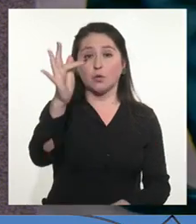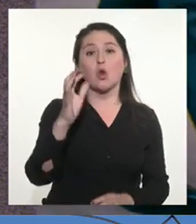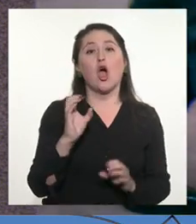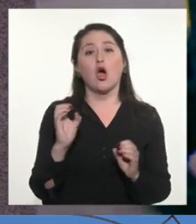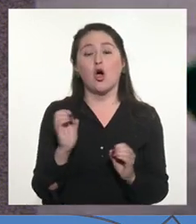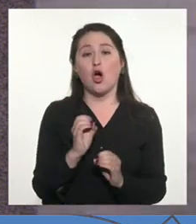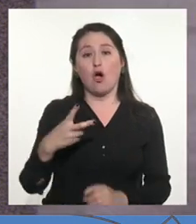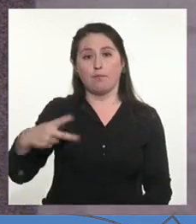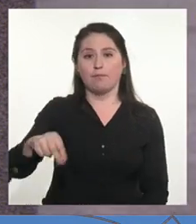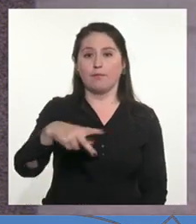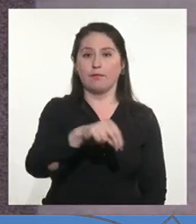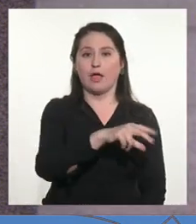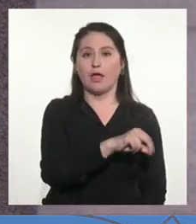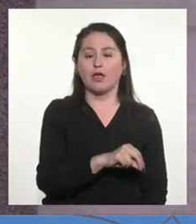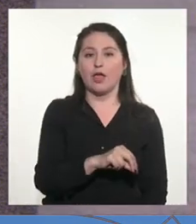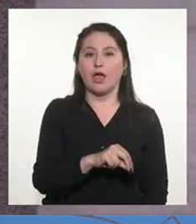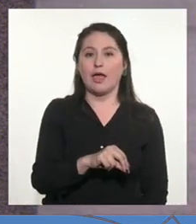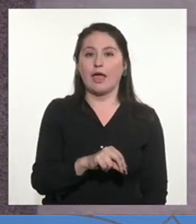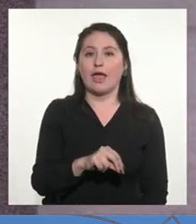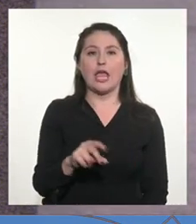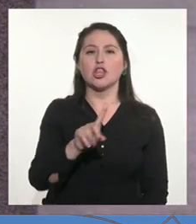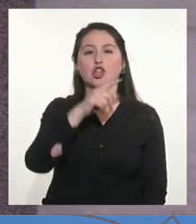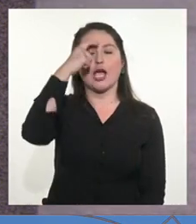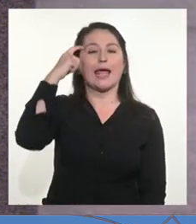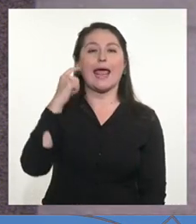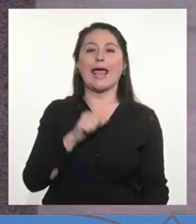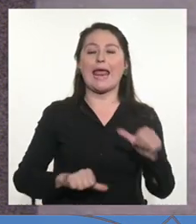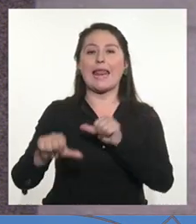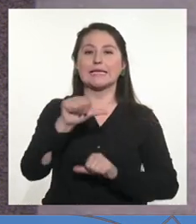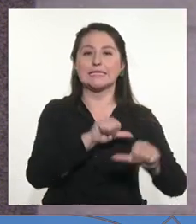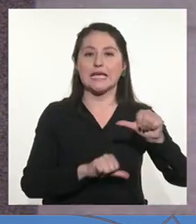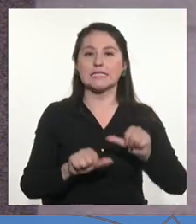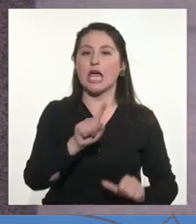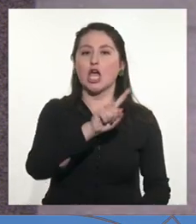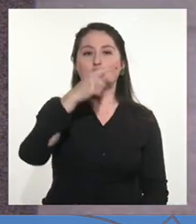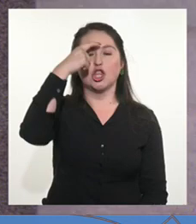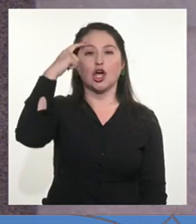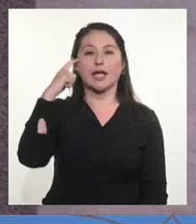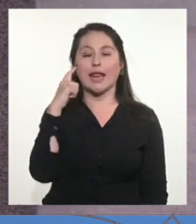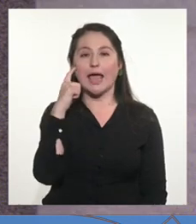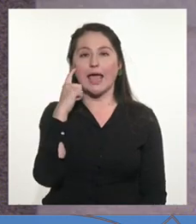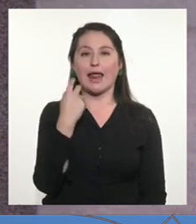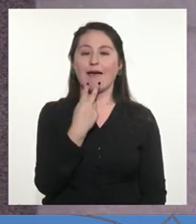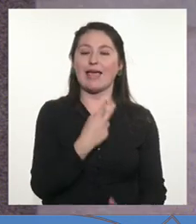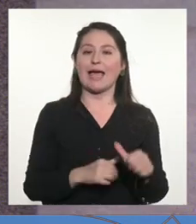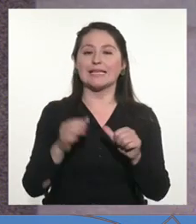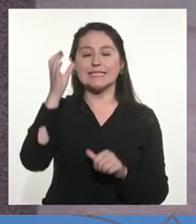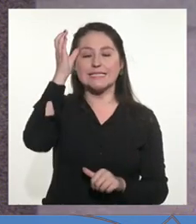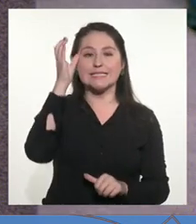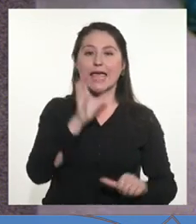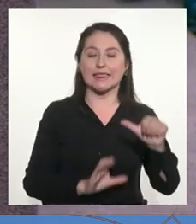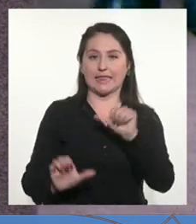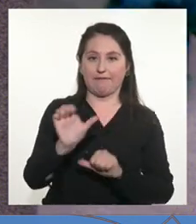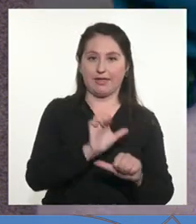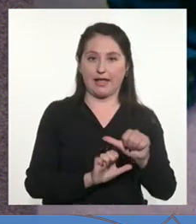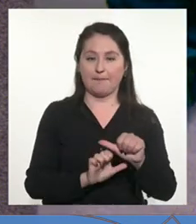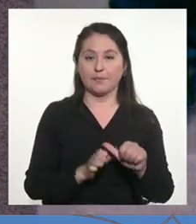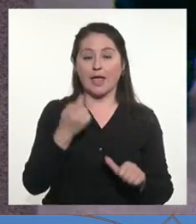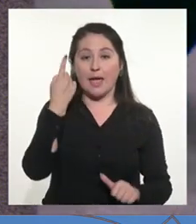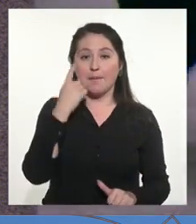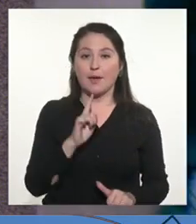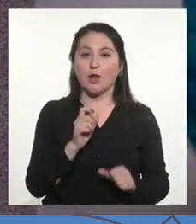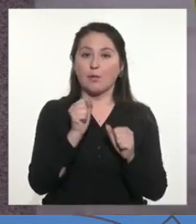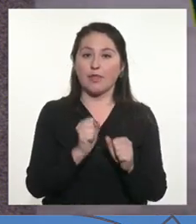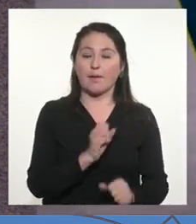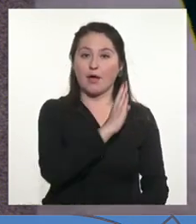ideológico de no creer en la ciencia de no creer en la evidencia científica pero por lo menos deberíamos aventurarnos que la